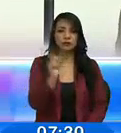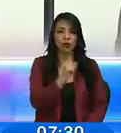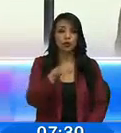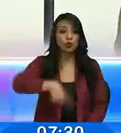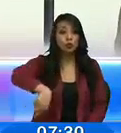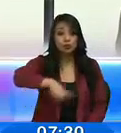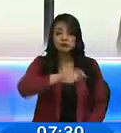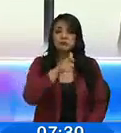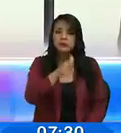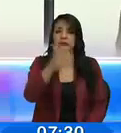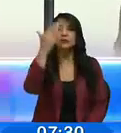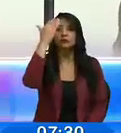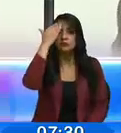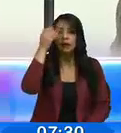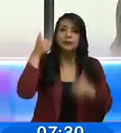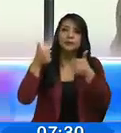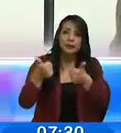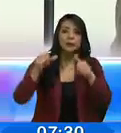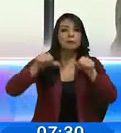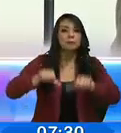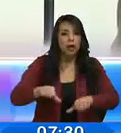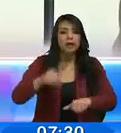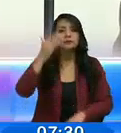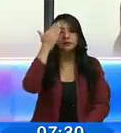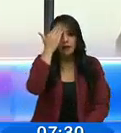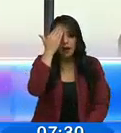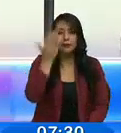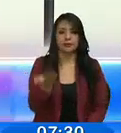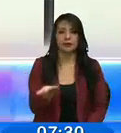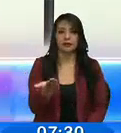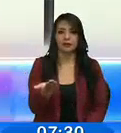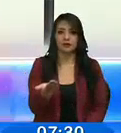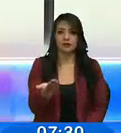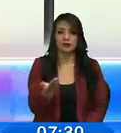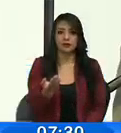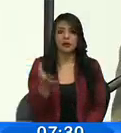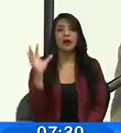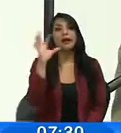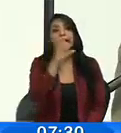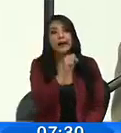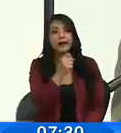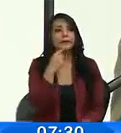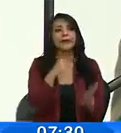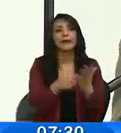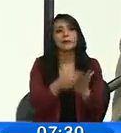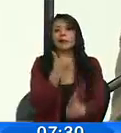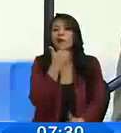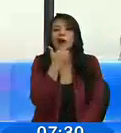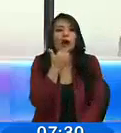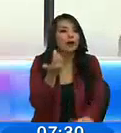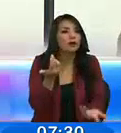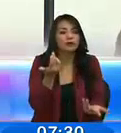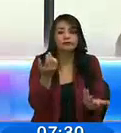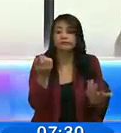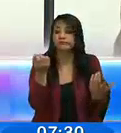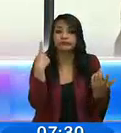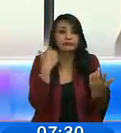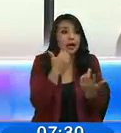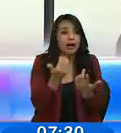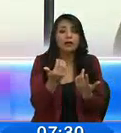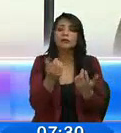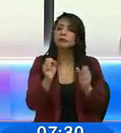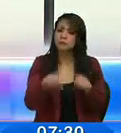los actores fundamentales los que de alguna manera puedan hacernos notar que en algún momento dado podríamos estar